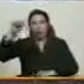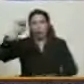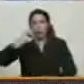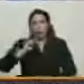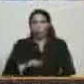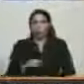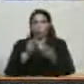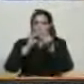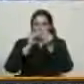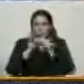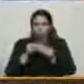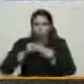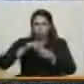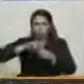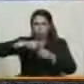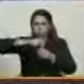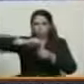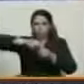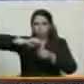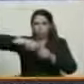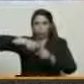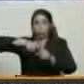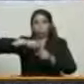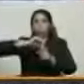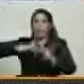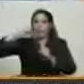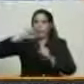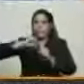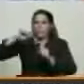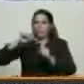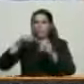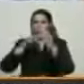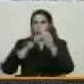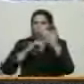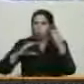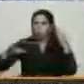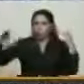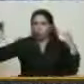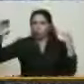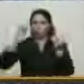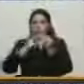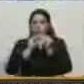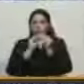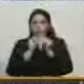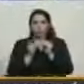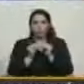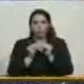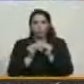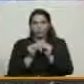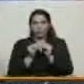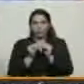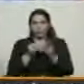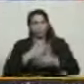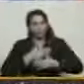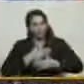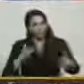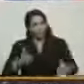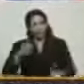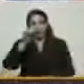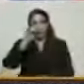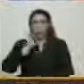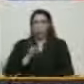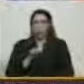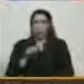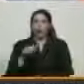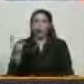válvulas, de los motores que impulsan a esas bombas, las tuberías que deben ser reparadas para garantizar el servicio de agua potable a la